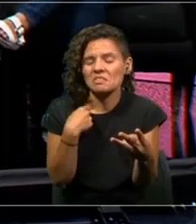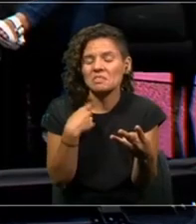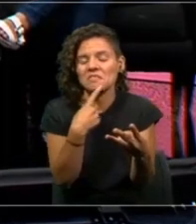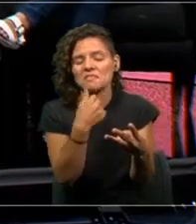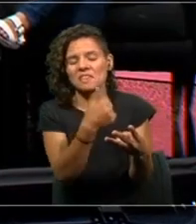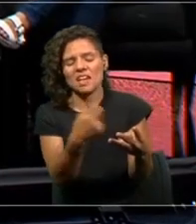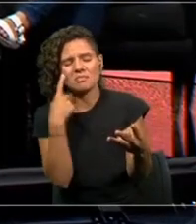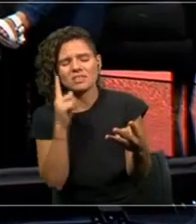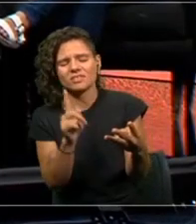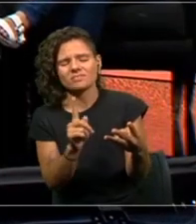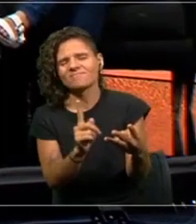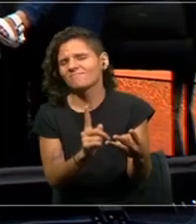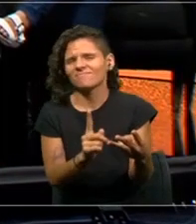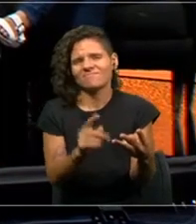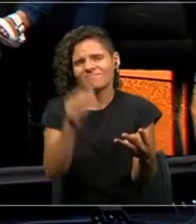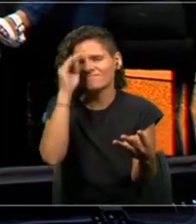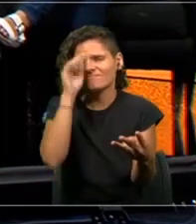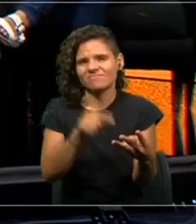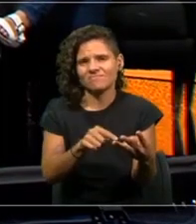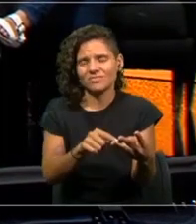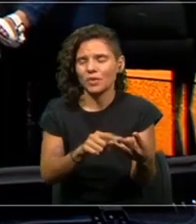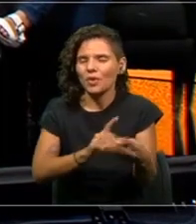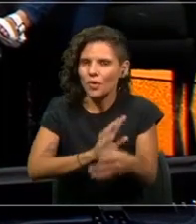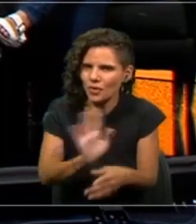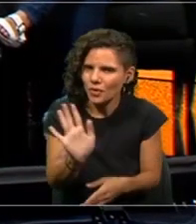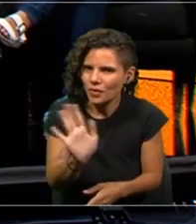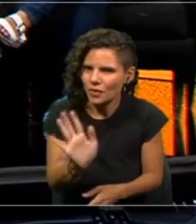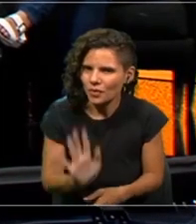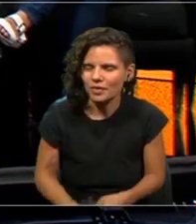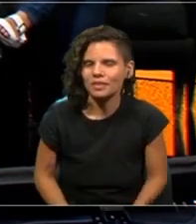pero ingenuo. Para nada, ya lo que quiero decir.